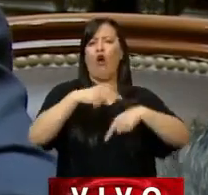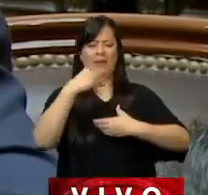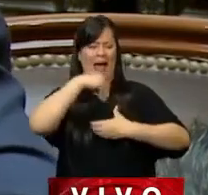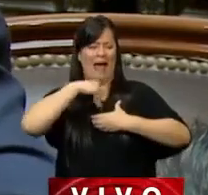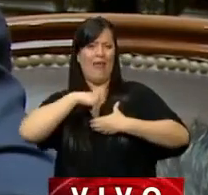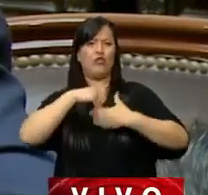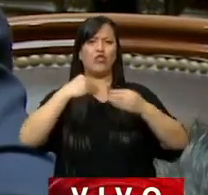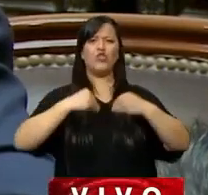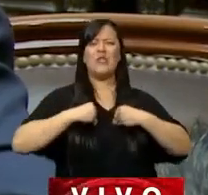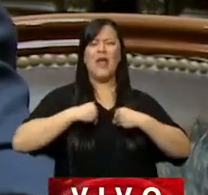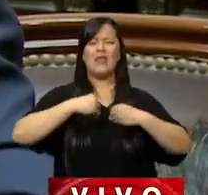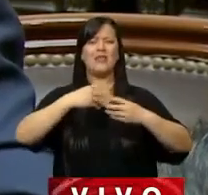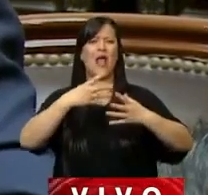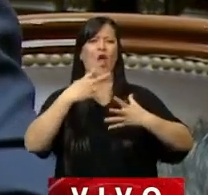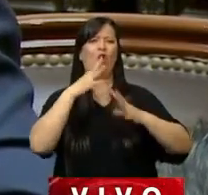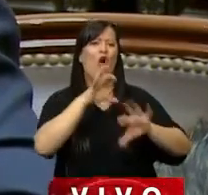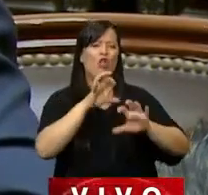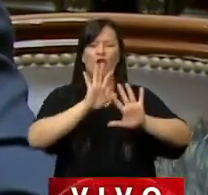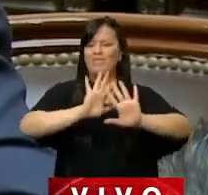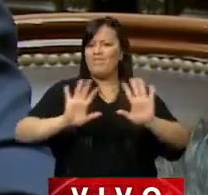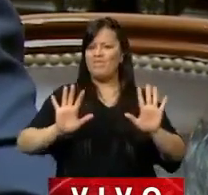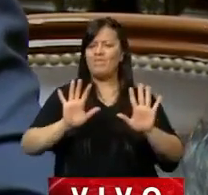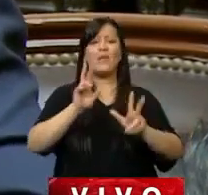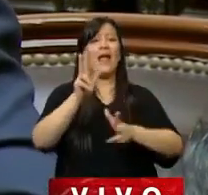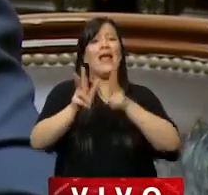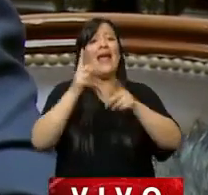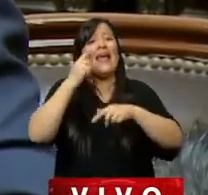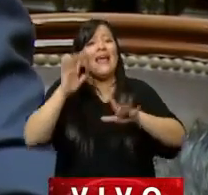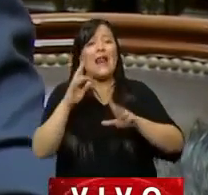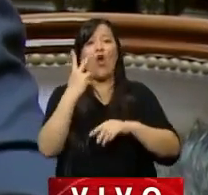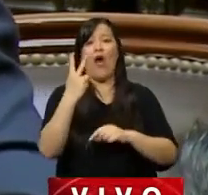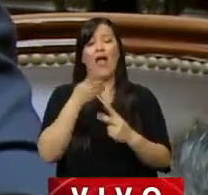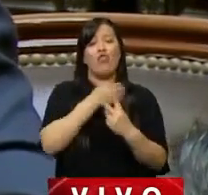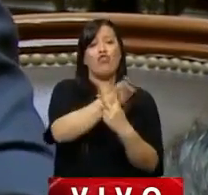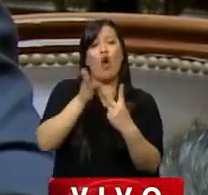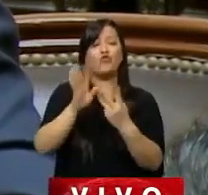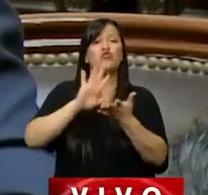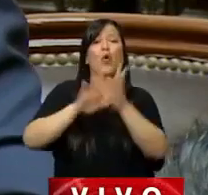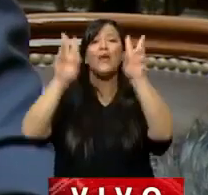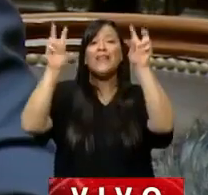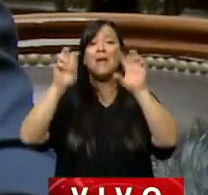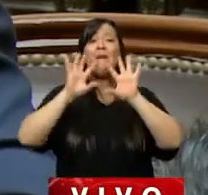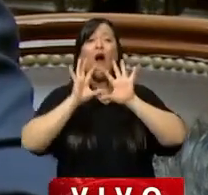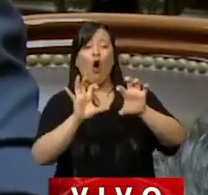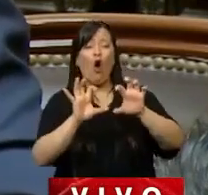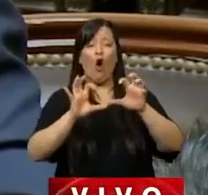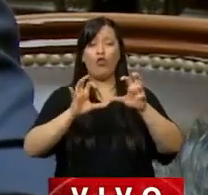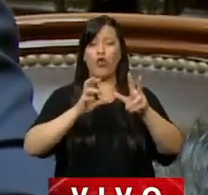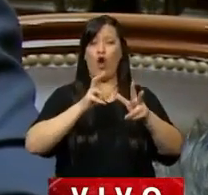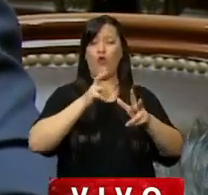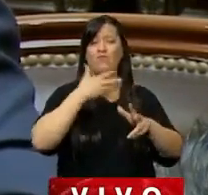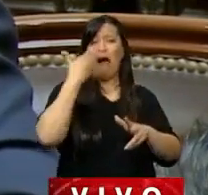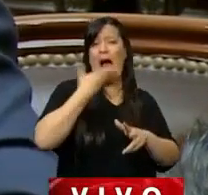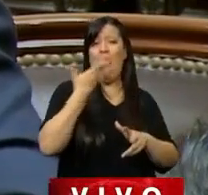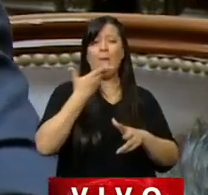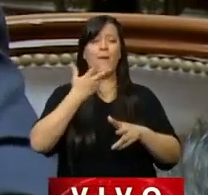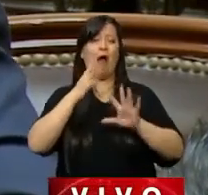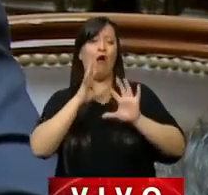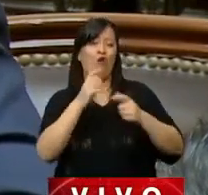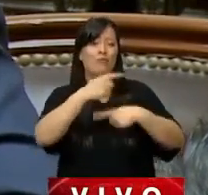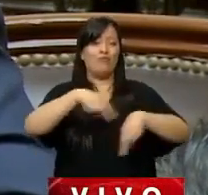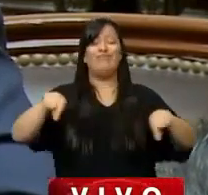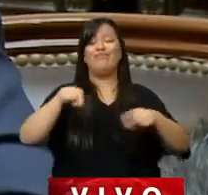hay, por lo menos dos vertientes de discursos de odio. Una vertiente que tiene que ver con